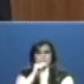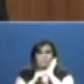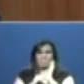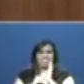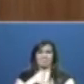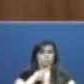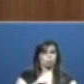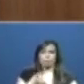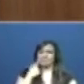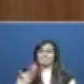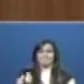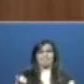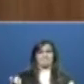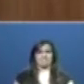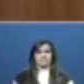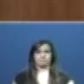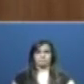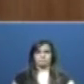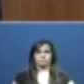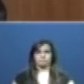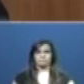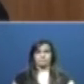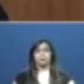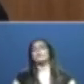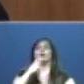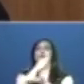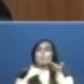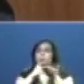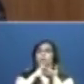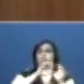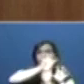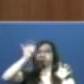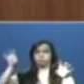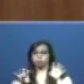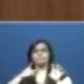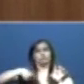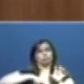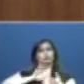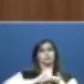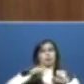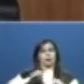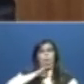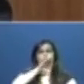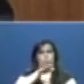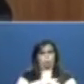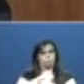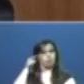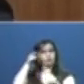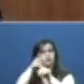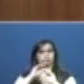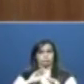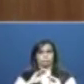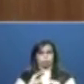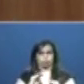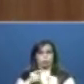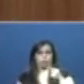necesarias entre las comunidades Castilla y león cumplió los objetivos marcados situando su déficit